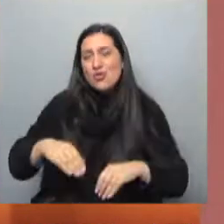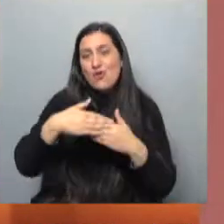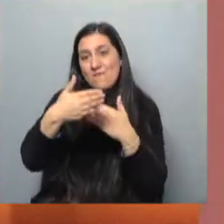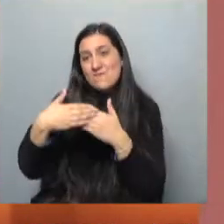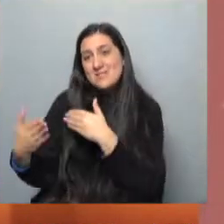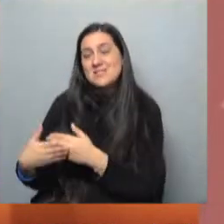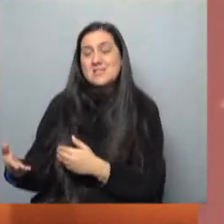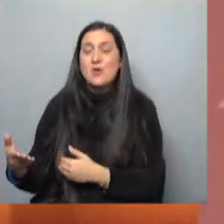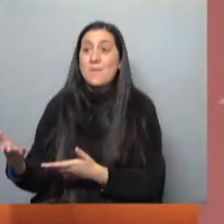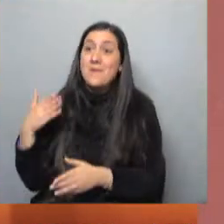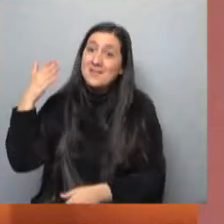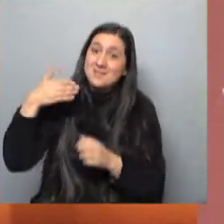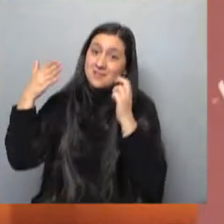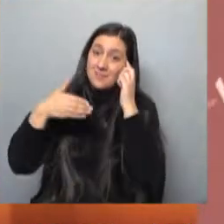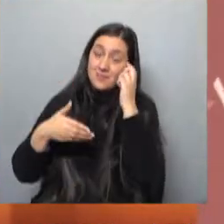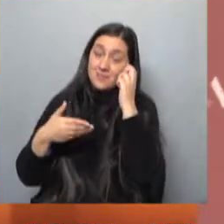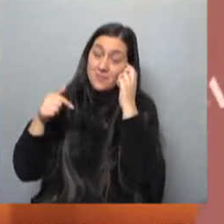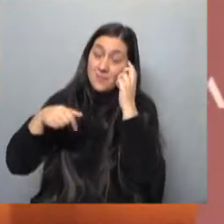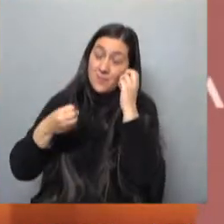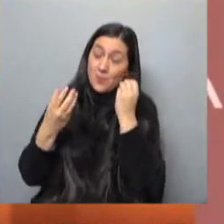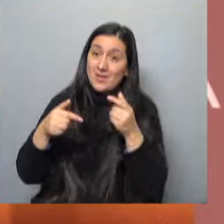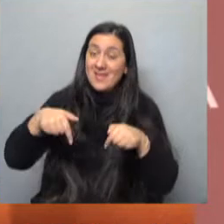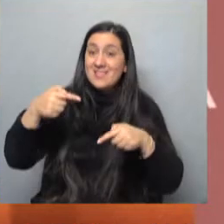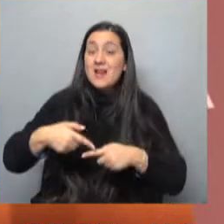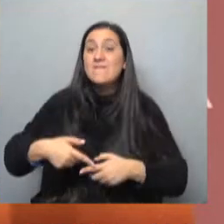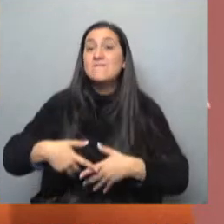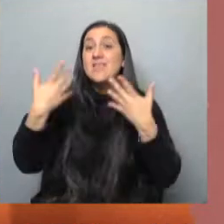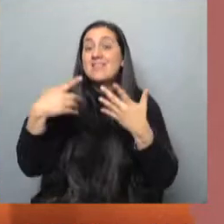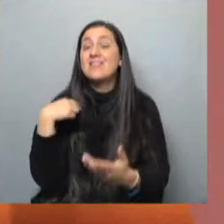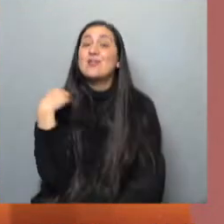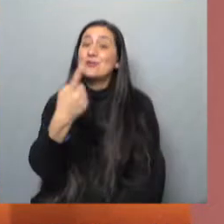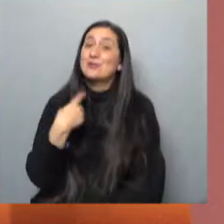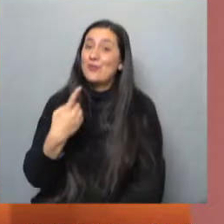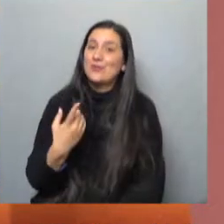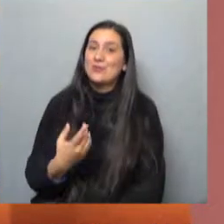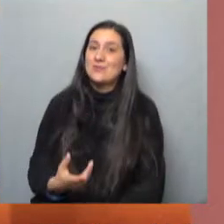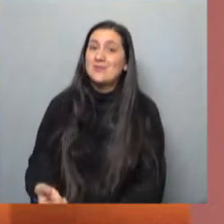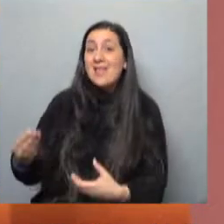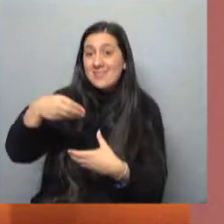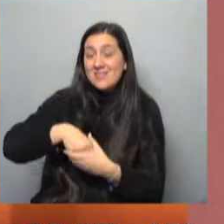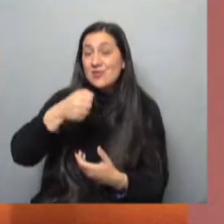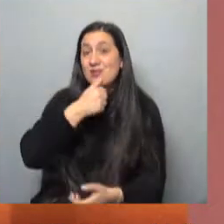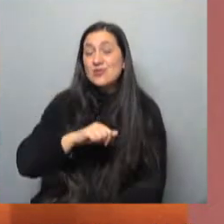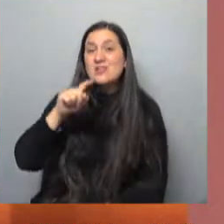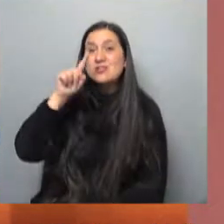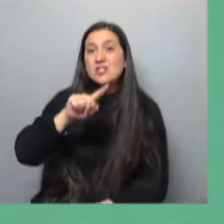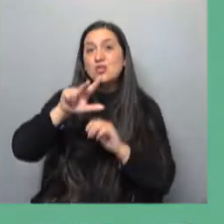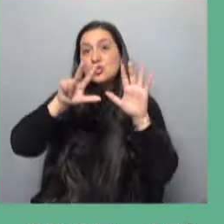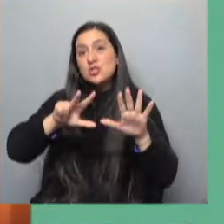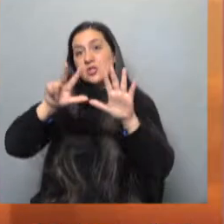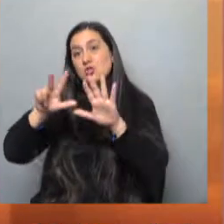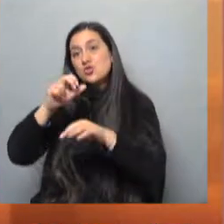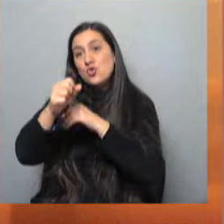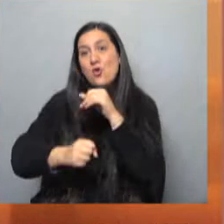participen este porque esta es la fiesta de nosotros parte de la historia de estos 188 años que